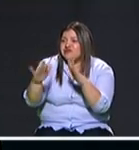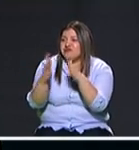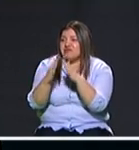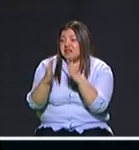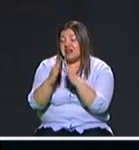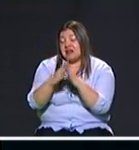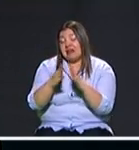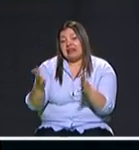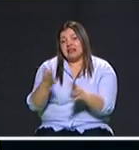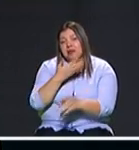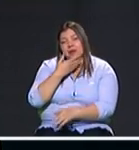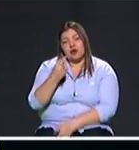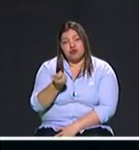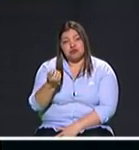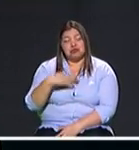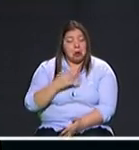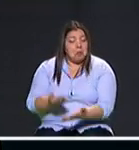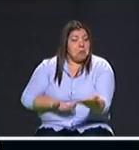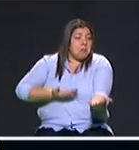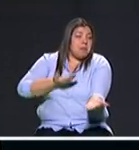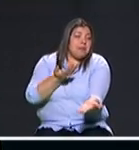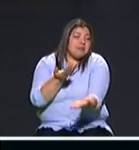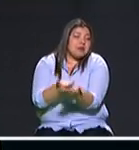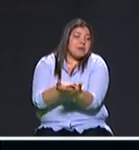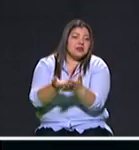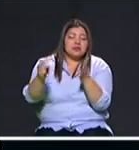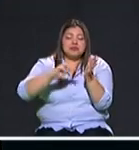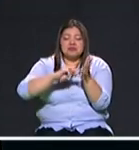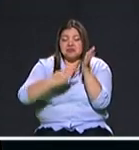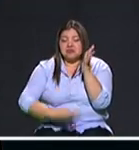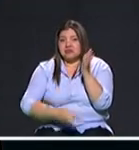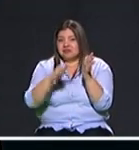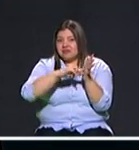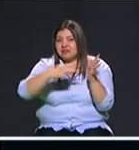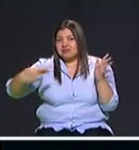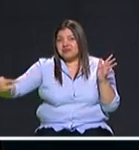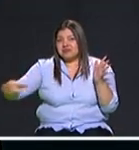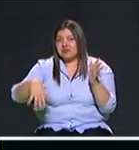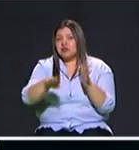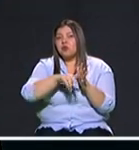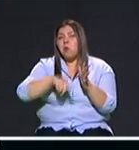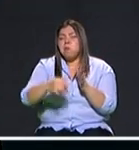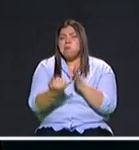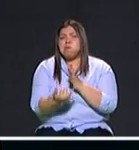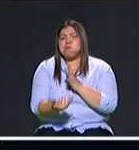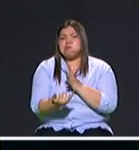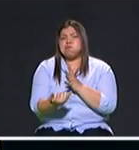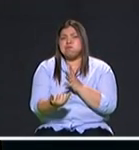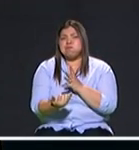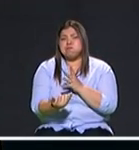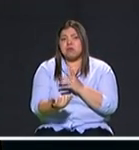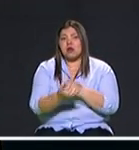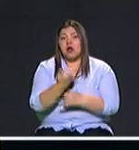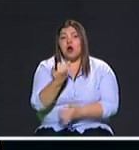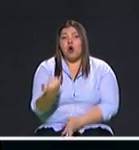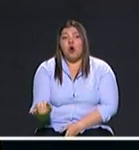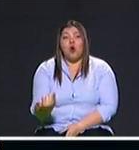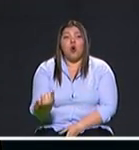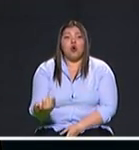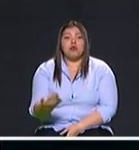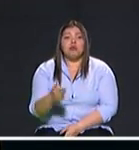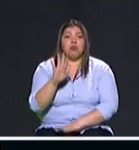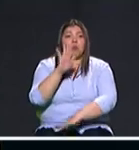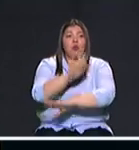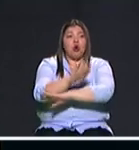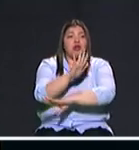propuesta es técnica y tecnologías en esta infraestructura que nos queda vacía hoy por ejemplo las 7 de la tarde los